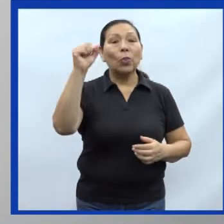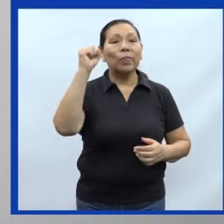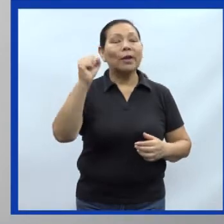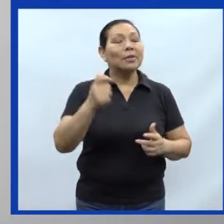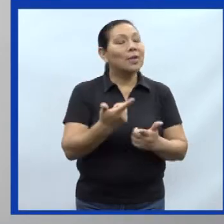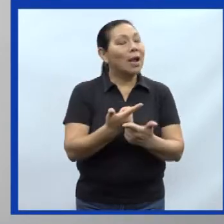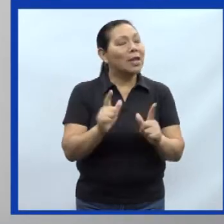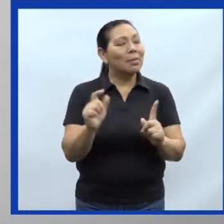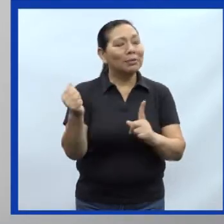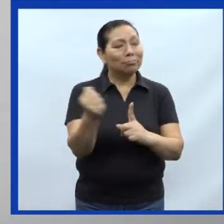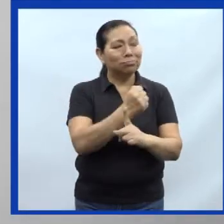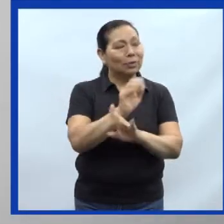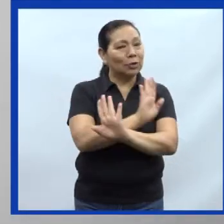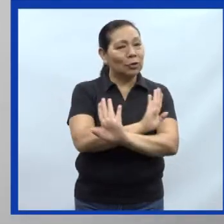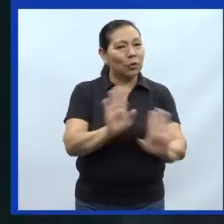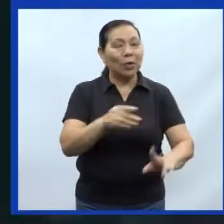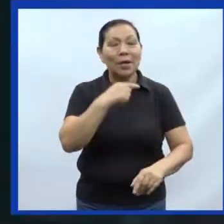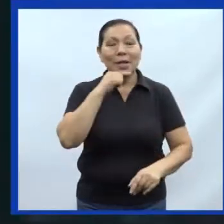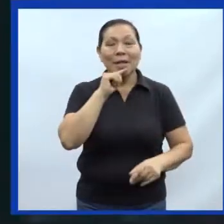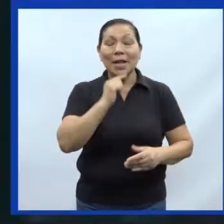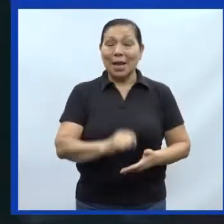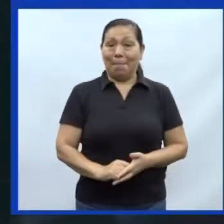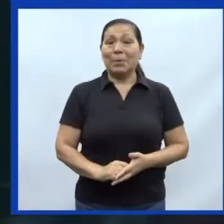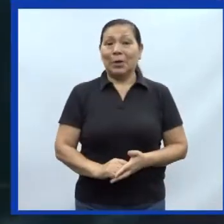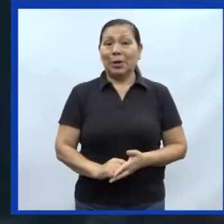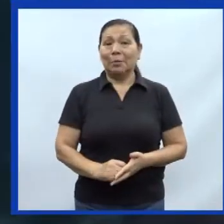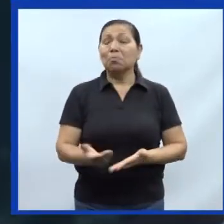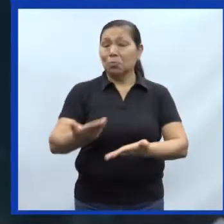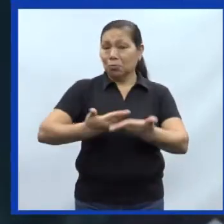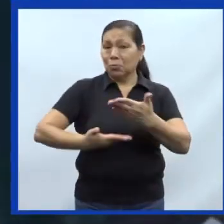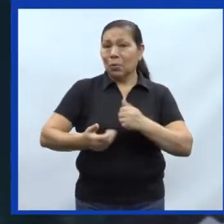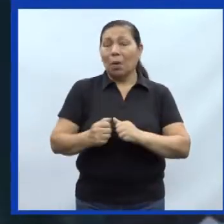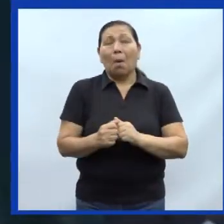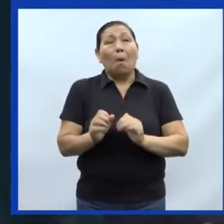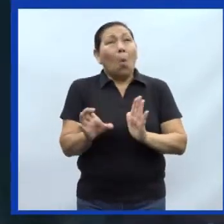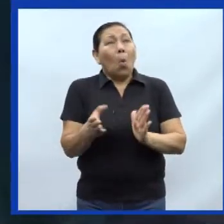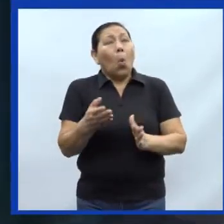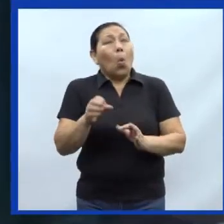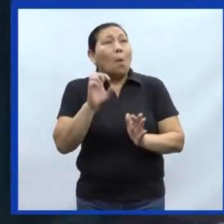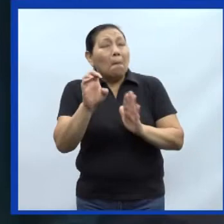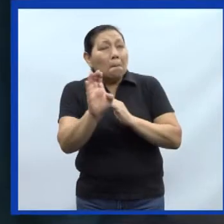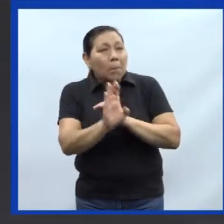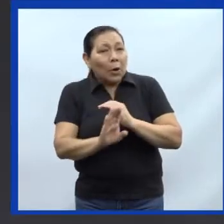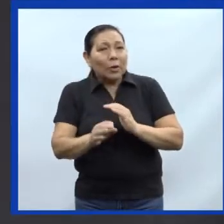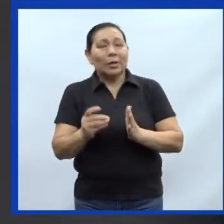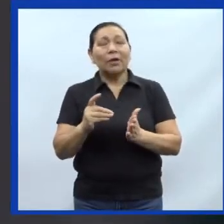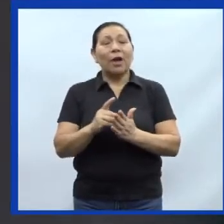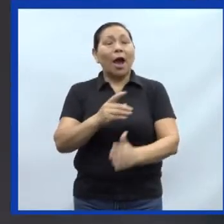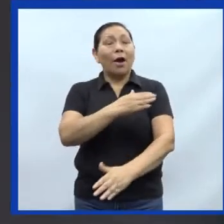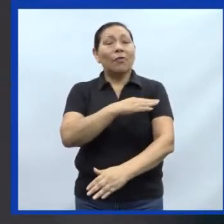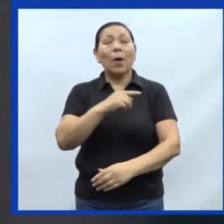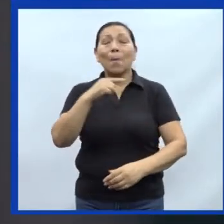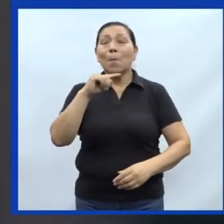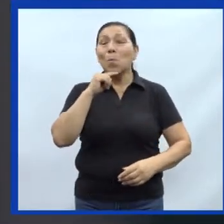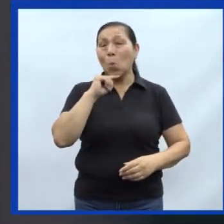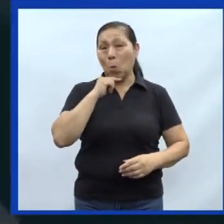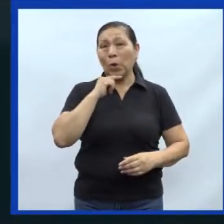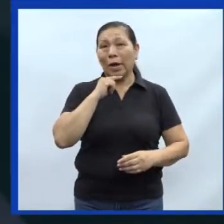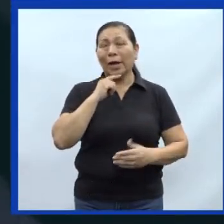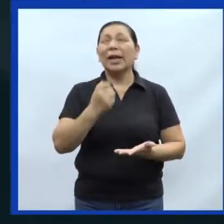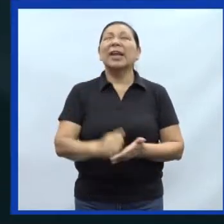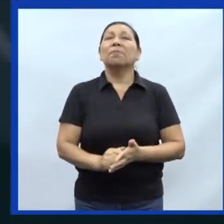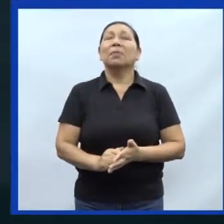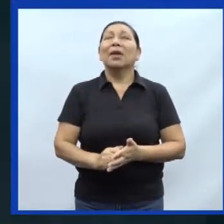vida libre de violencia. La sentencia evaluó el caso de una medida judicial de protección dictada a favor de María Luisa Paredes